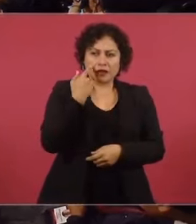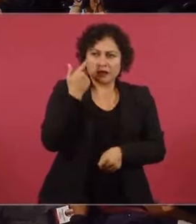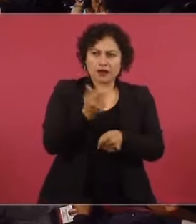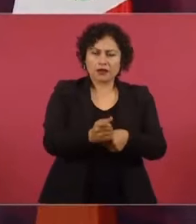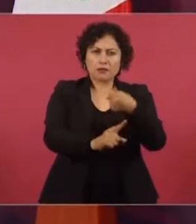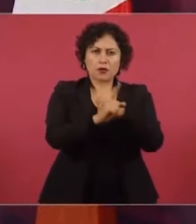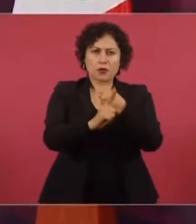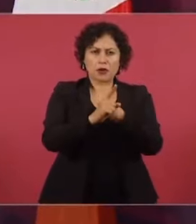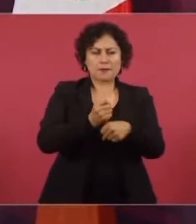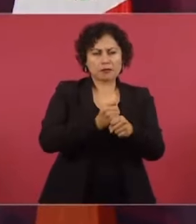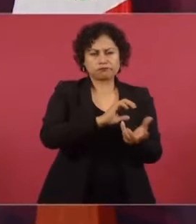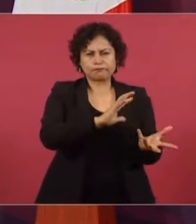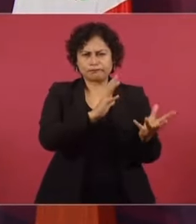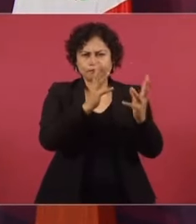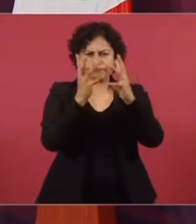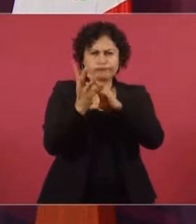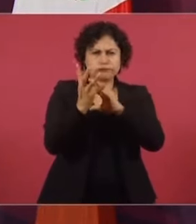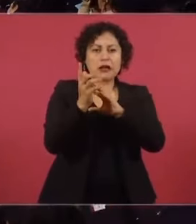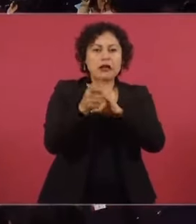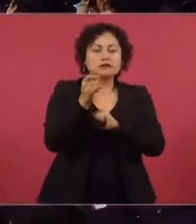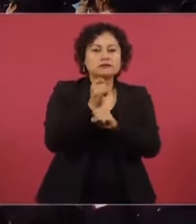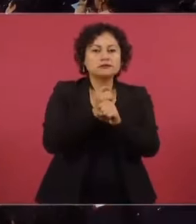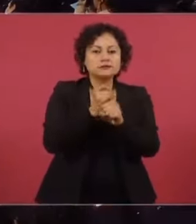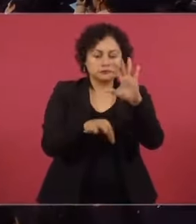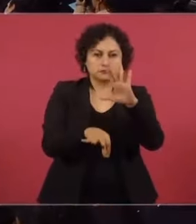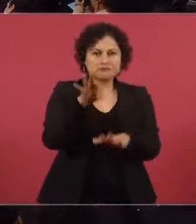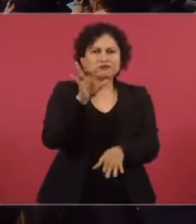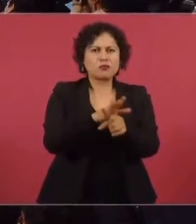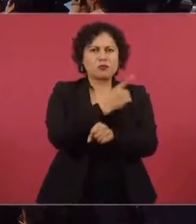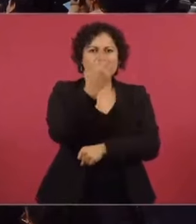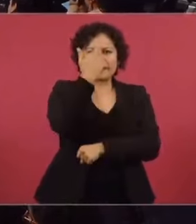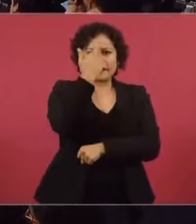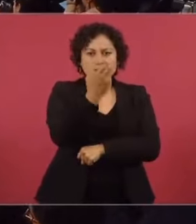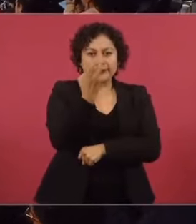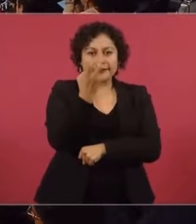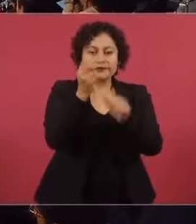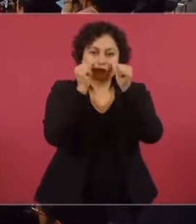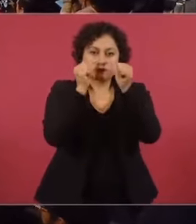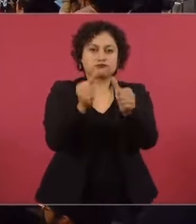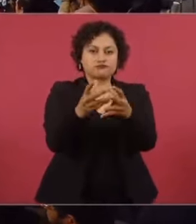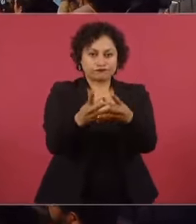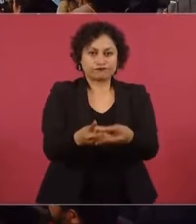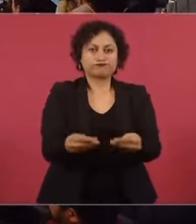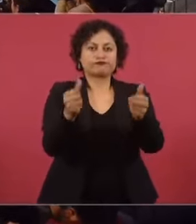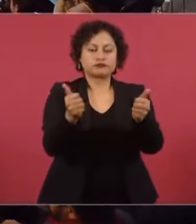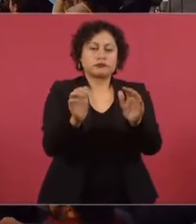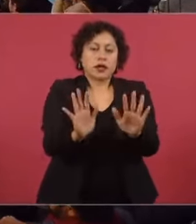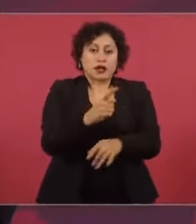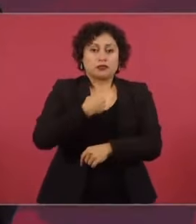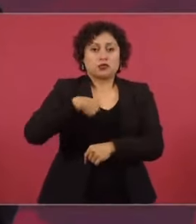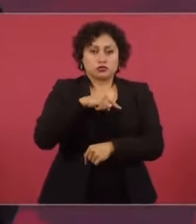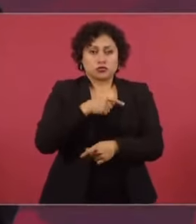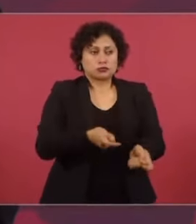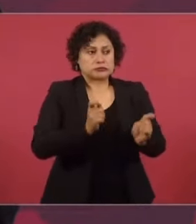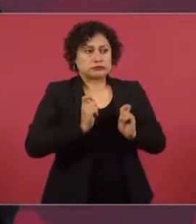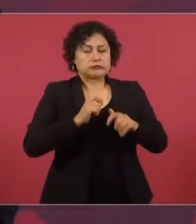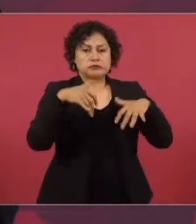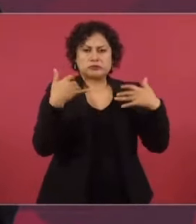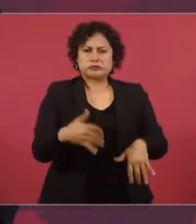originan la violencia. Y nosotros ahí vamos, poco a poco, porque nos dejaron hasta arriba en lo de